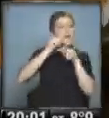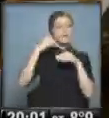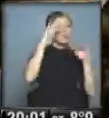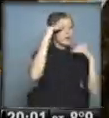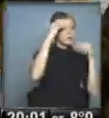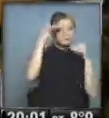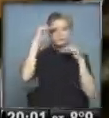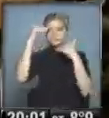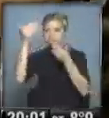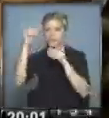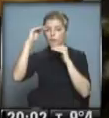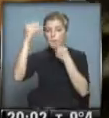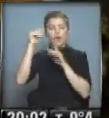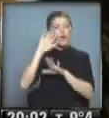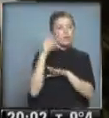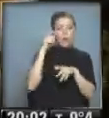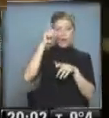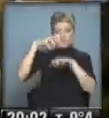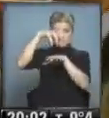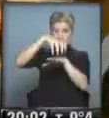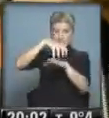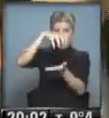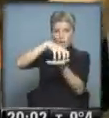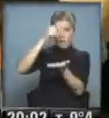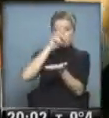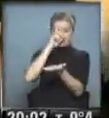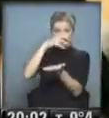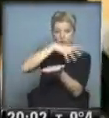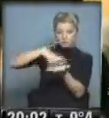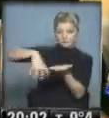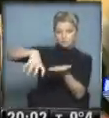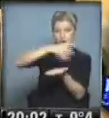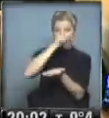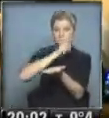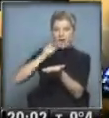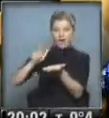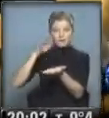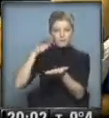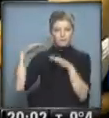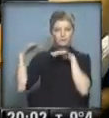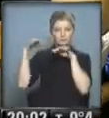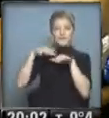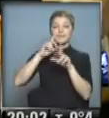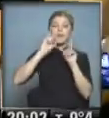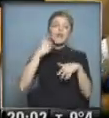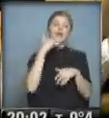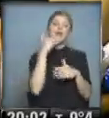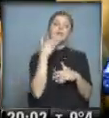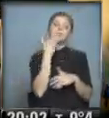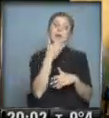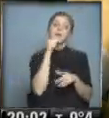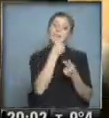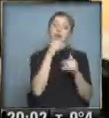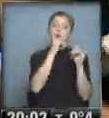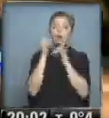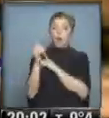se congregó en los alrededores de este hospital en Río de Janeiro. Así es, el Papa llamó a los jóvenes a conservar la